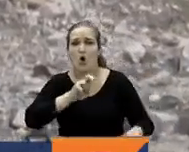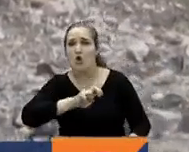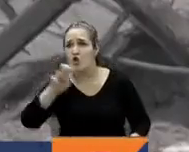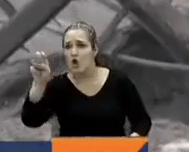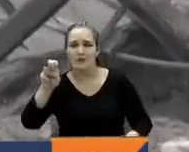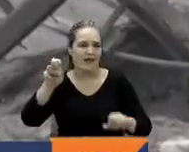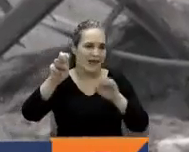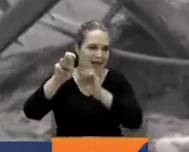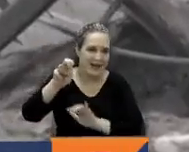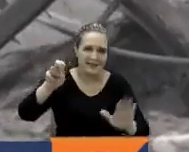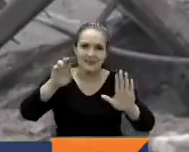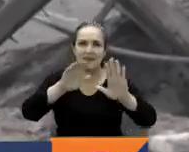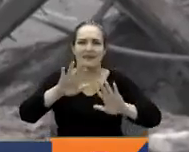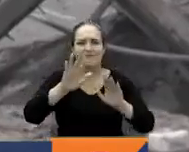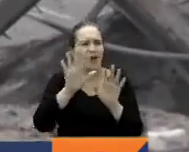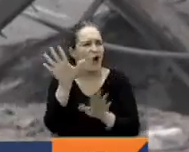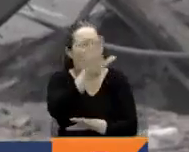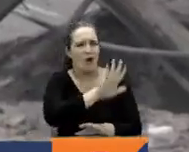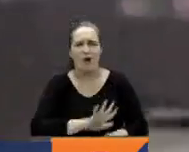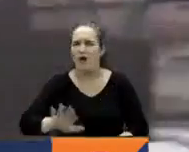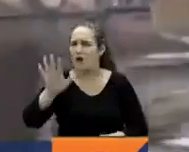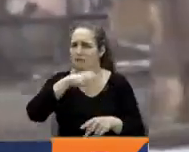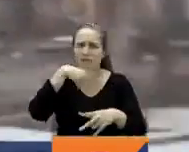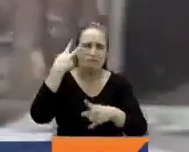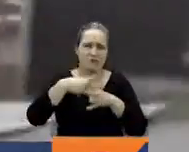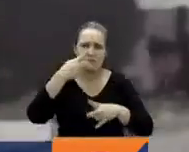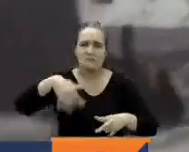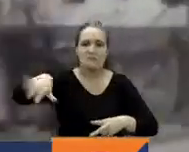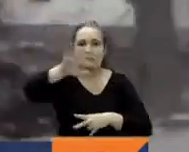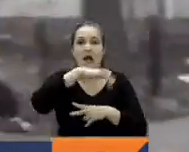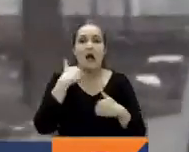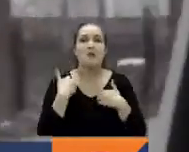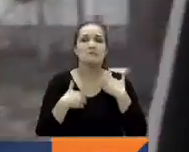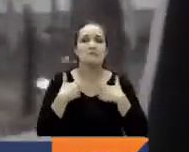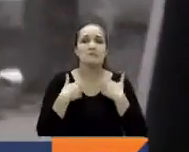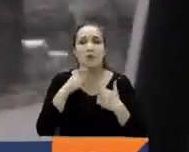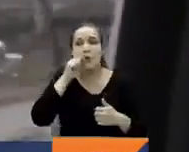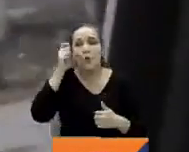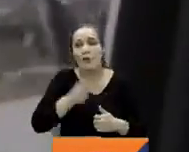así extiende sus ataques, y con ello, la nueva normalidad a la que Ucrania no logra habituarse.